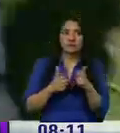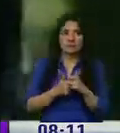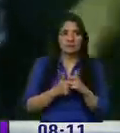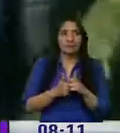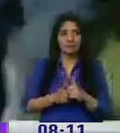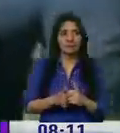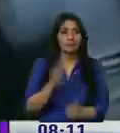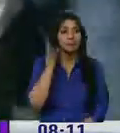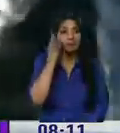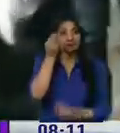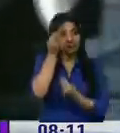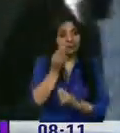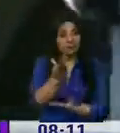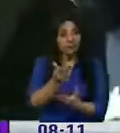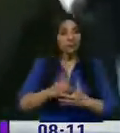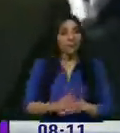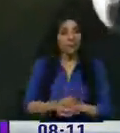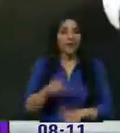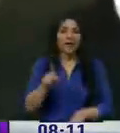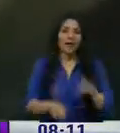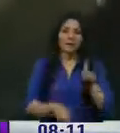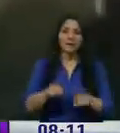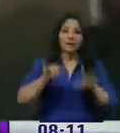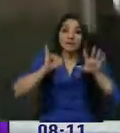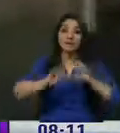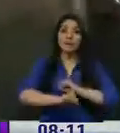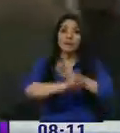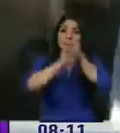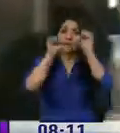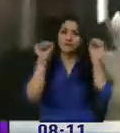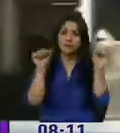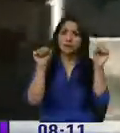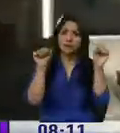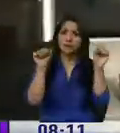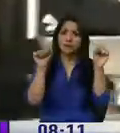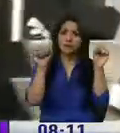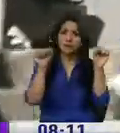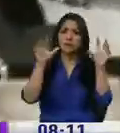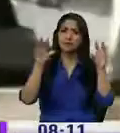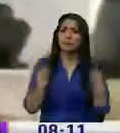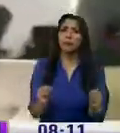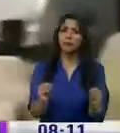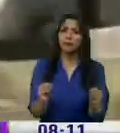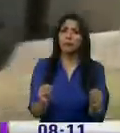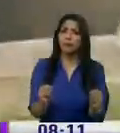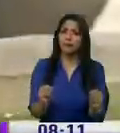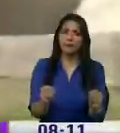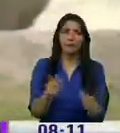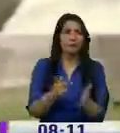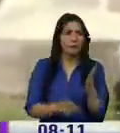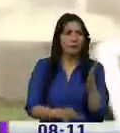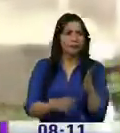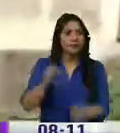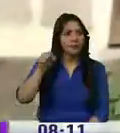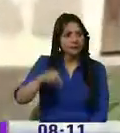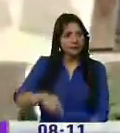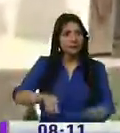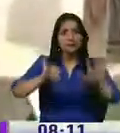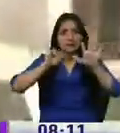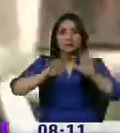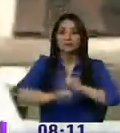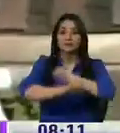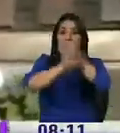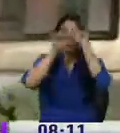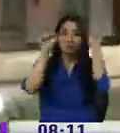señala también me comentaba que a veces viene a las 6 de la mañana mi señora y luego ya no vuelve el agua viene a las 6 de la mañana